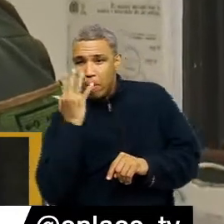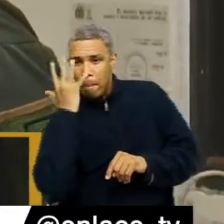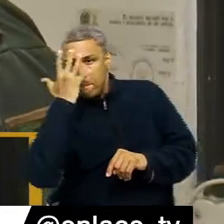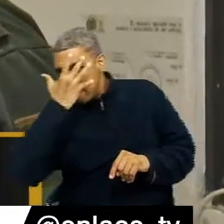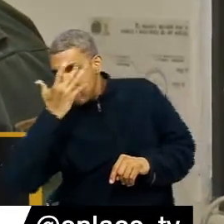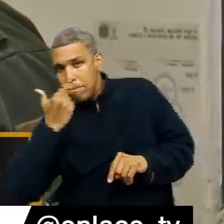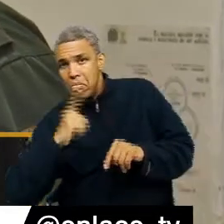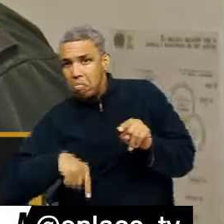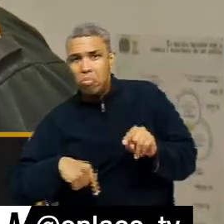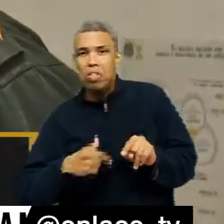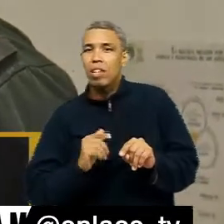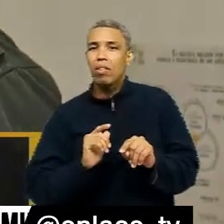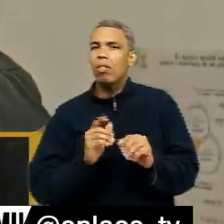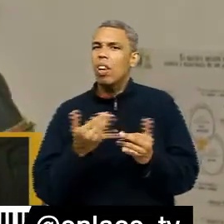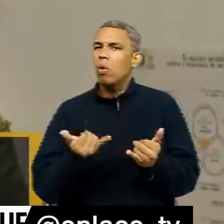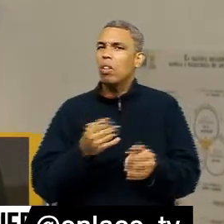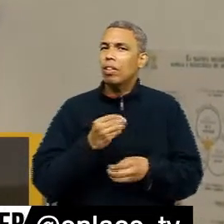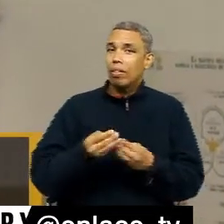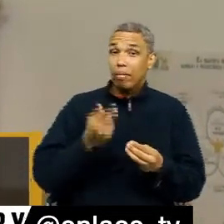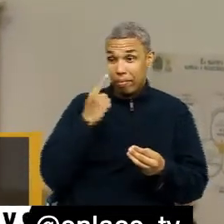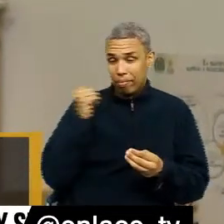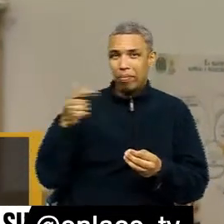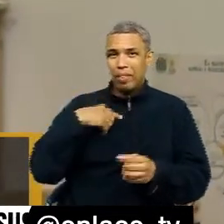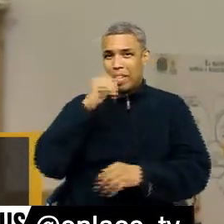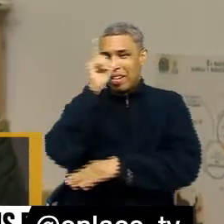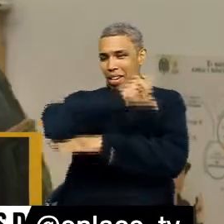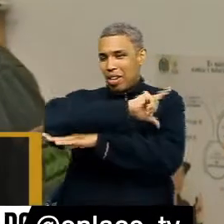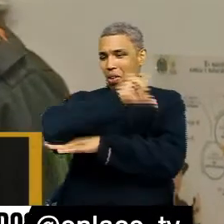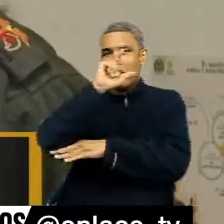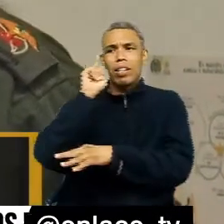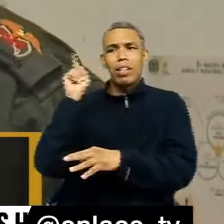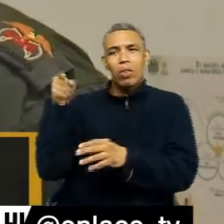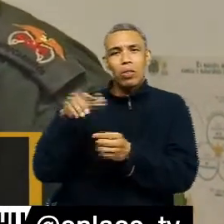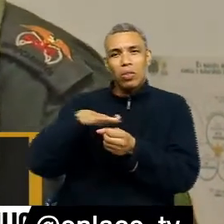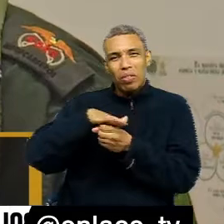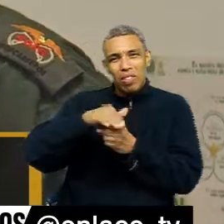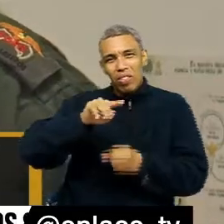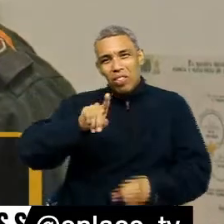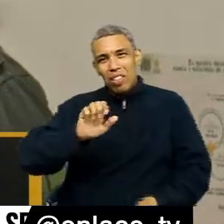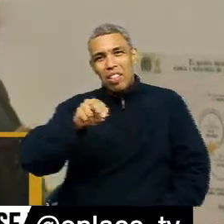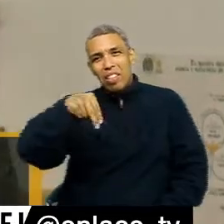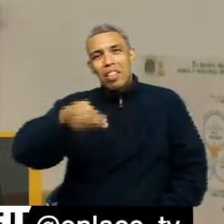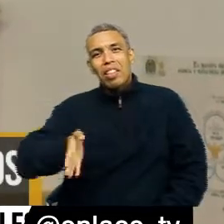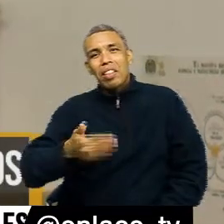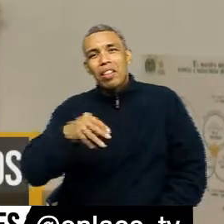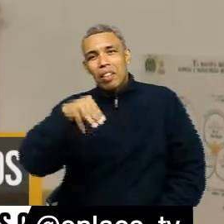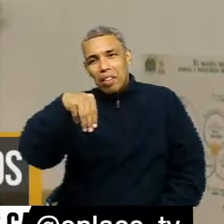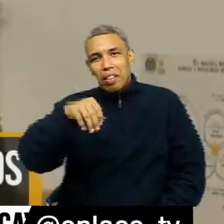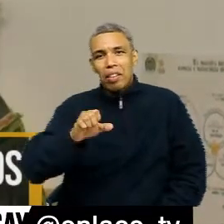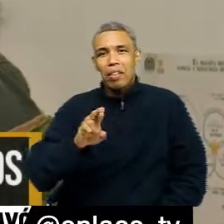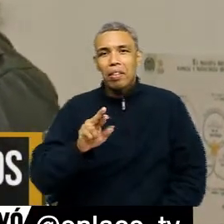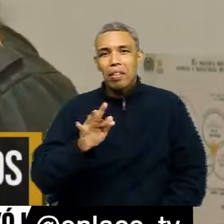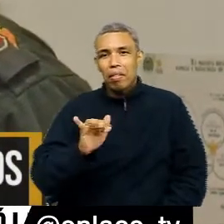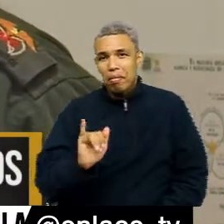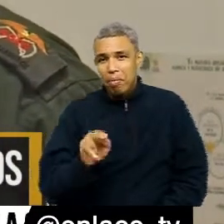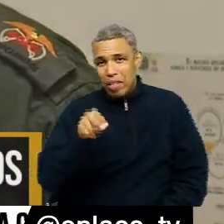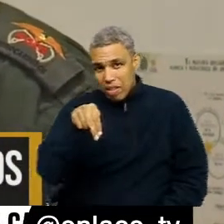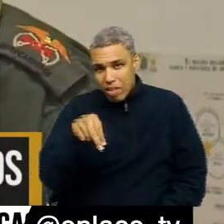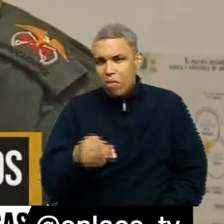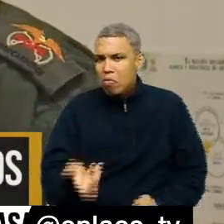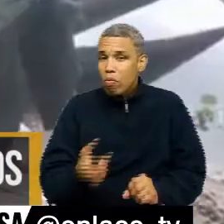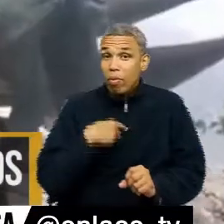Bajo, barrio Laureles y barrio Villaluisa. Estas actividades se hacen con la finalidad de contribuir en el crecimiento y